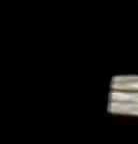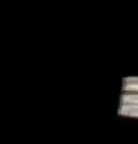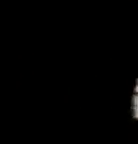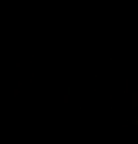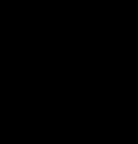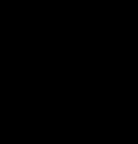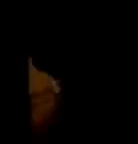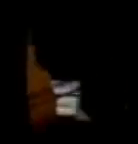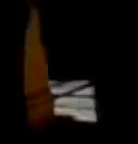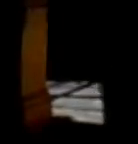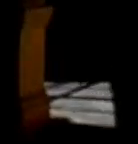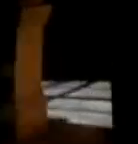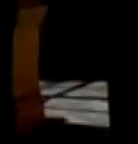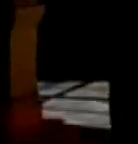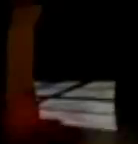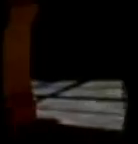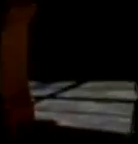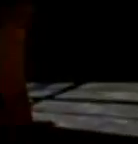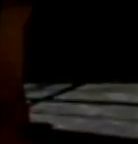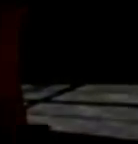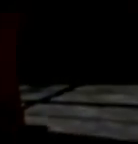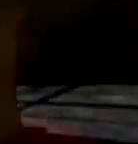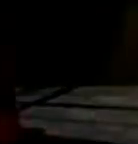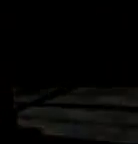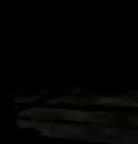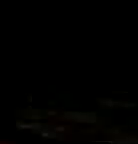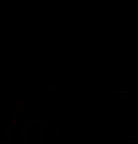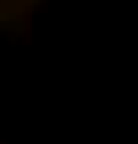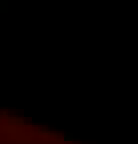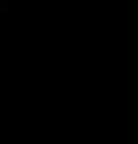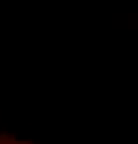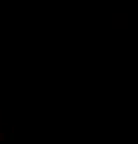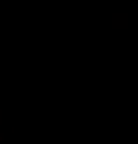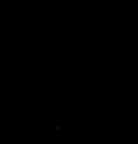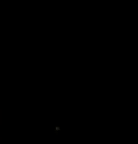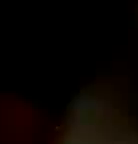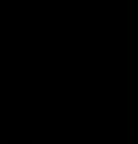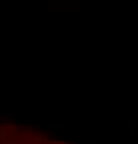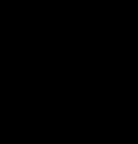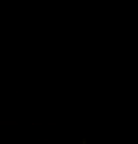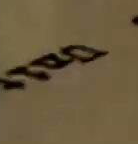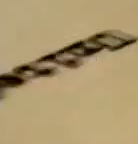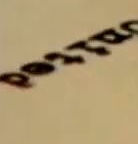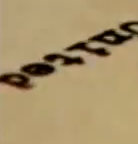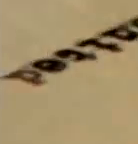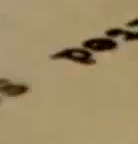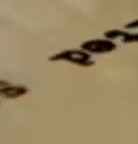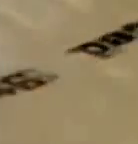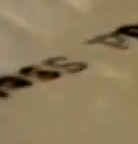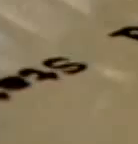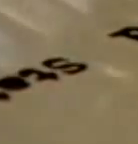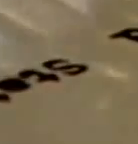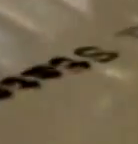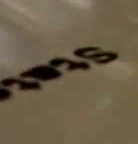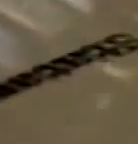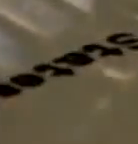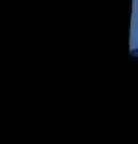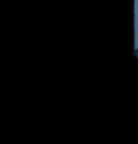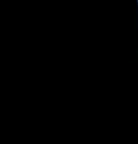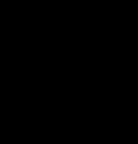elemento uranio puede ser convertido en una nueva e importante fuente de energía en el futuro inmediato.